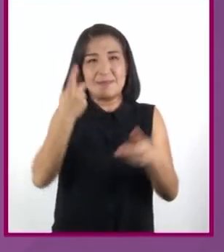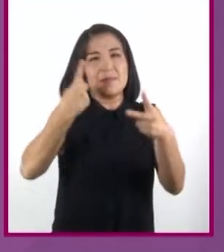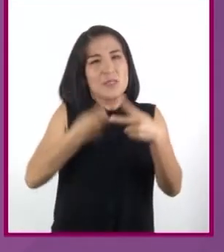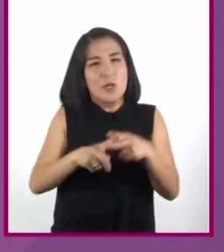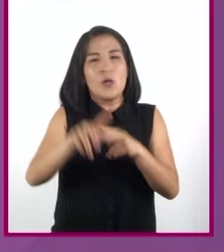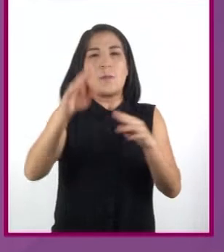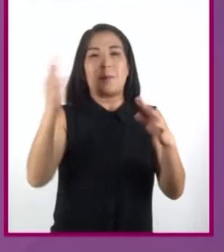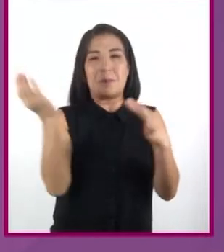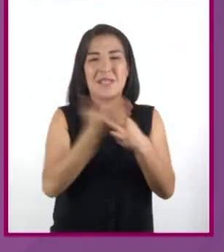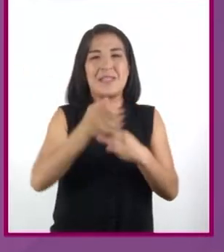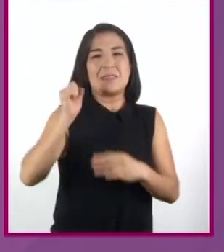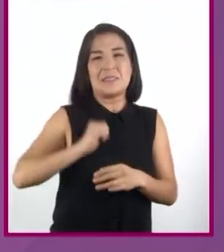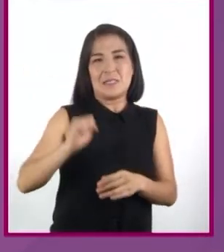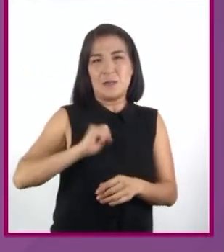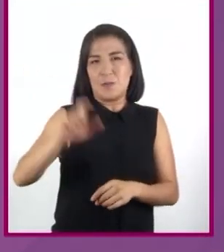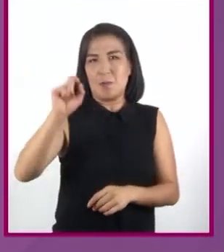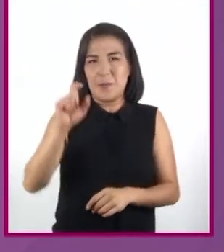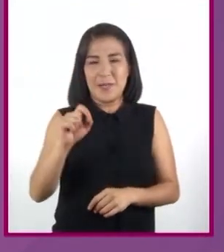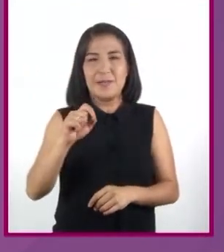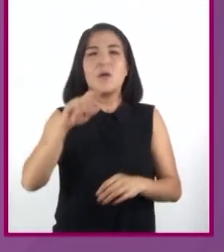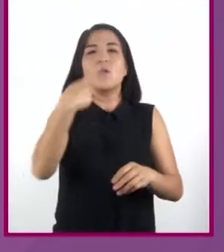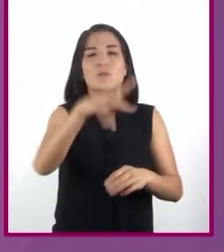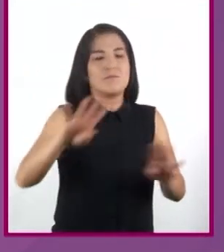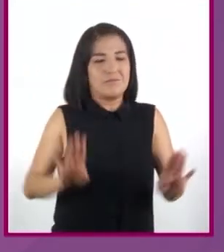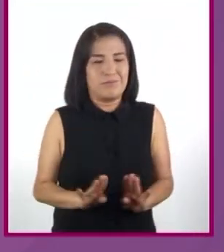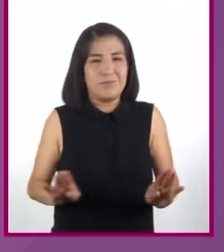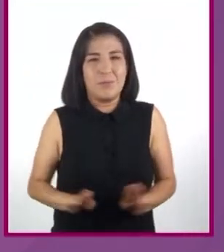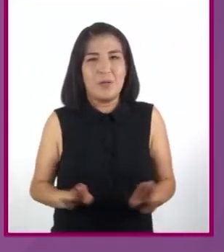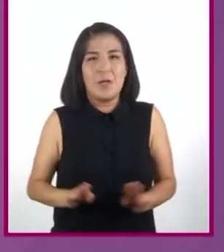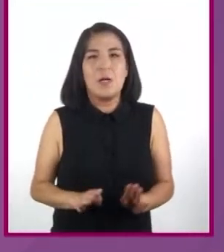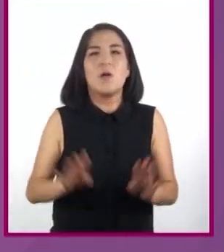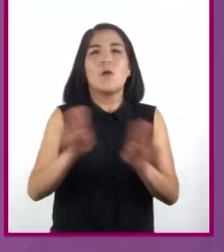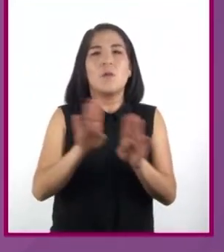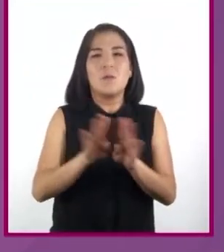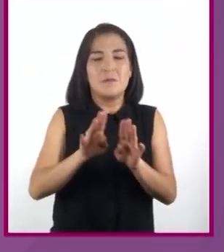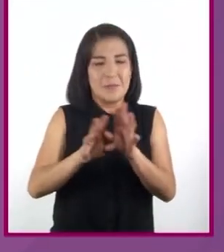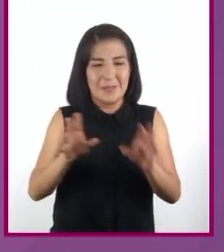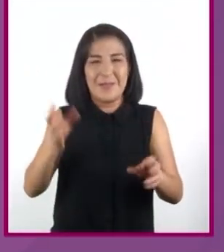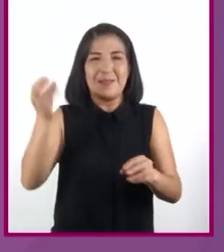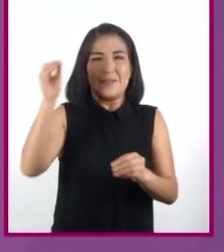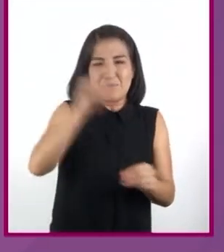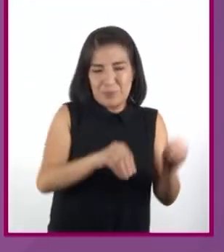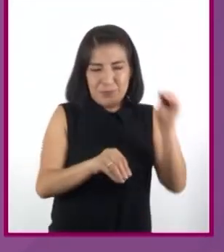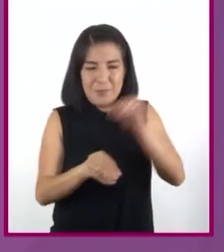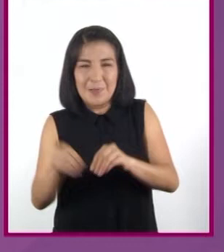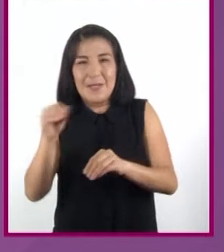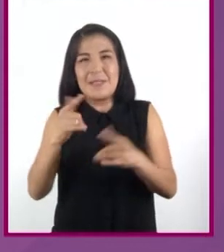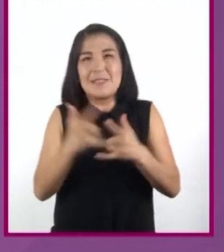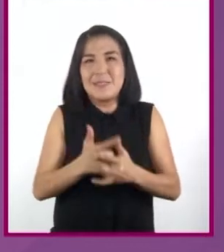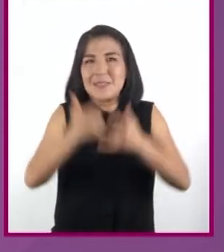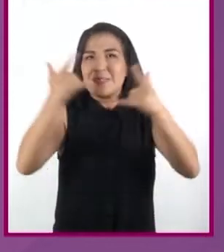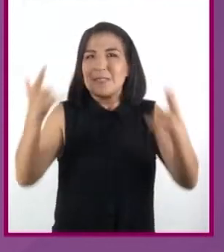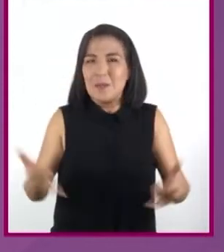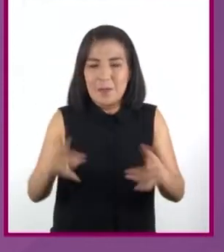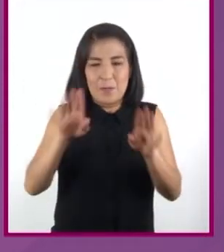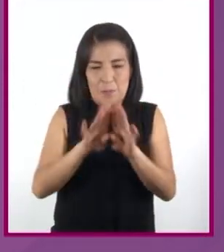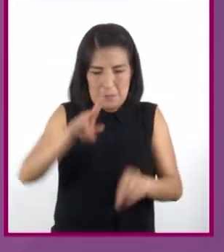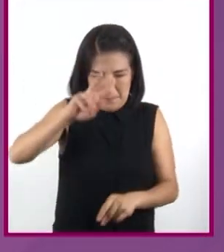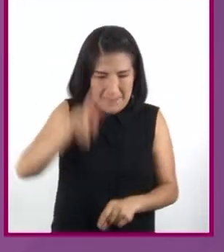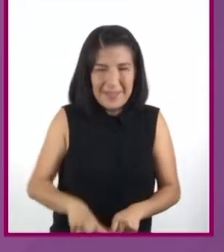siglo XX y se caracteriza por introducir elementos extraordinarios e irreales dentro de un ambiente